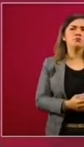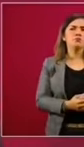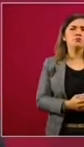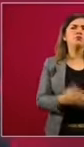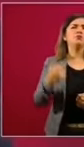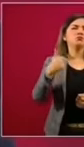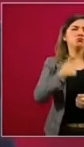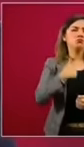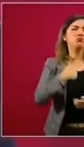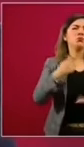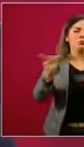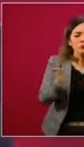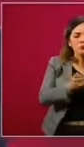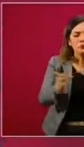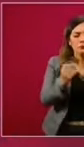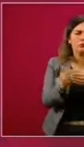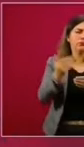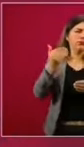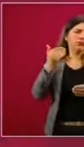nos hemos venido preparando